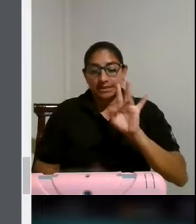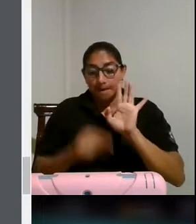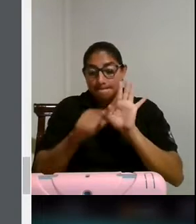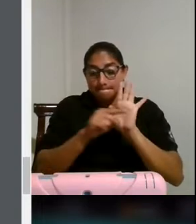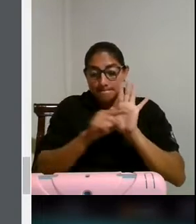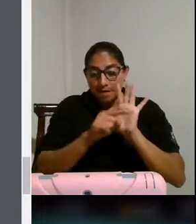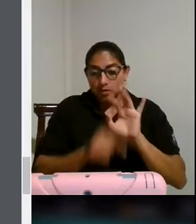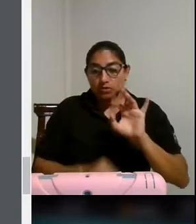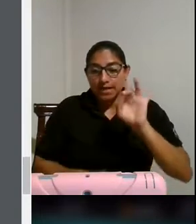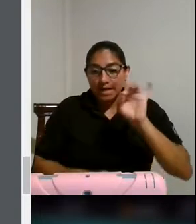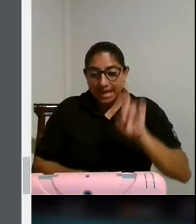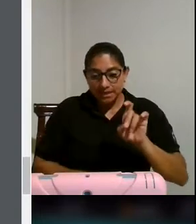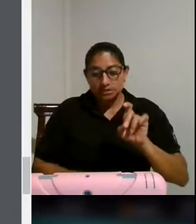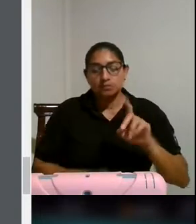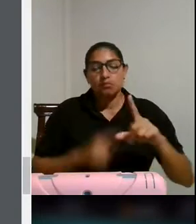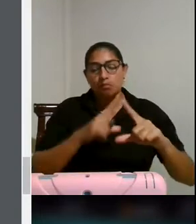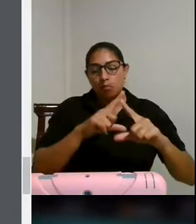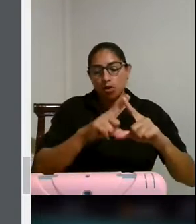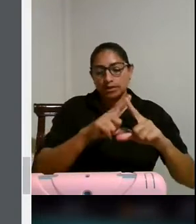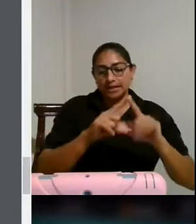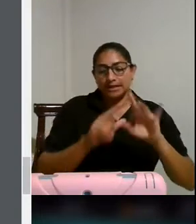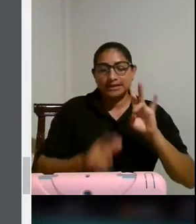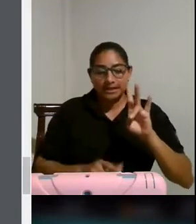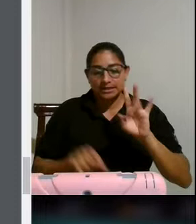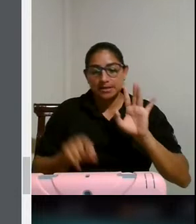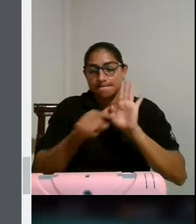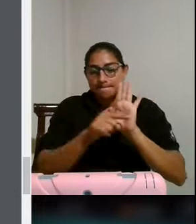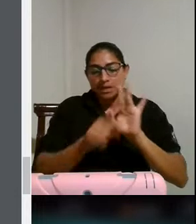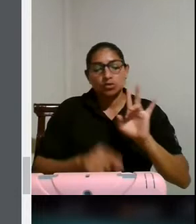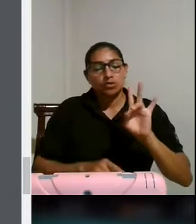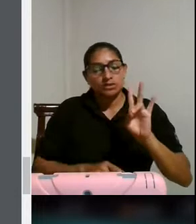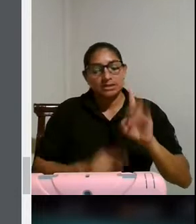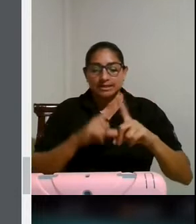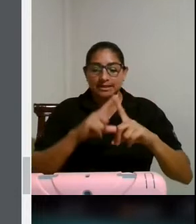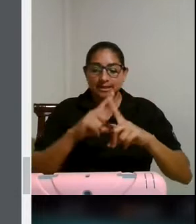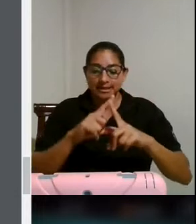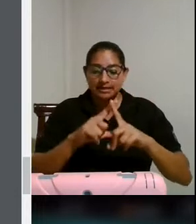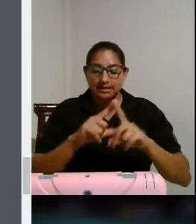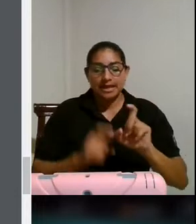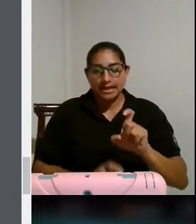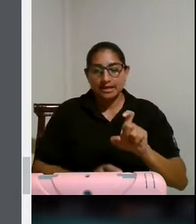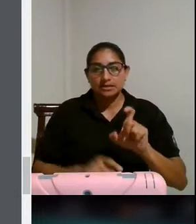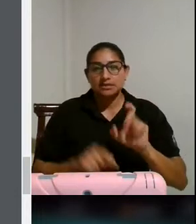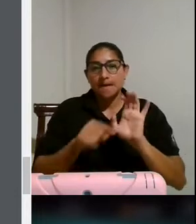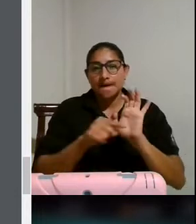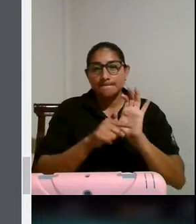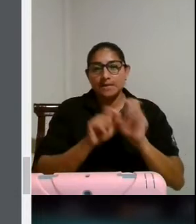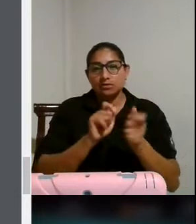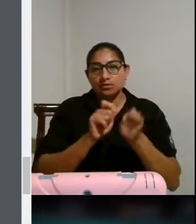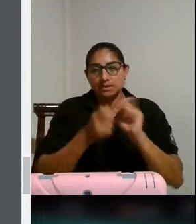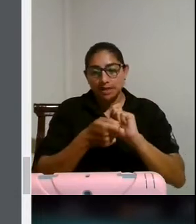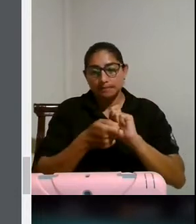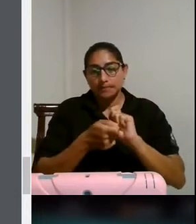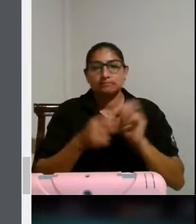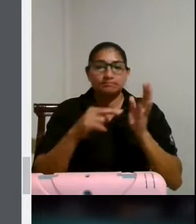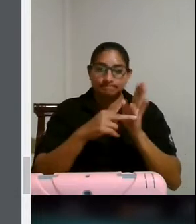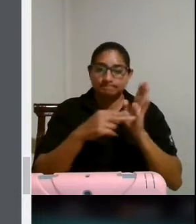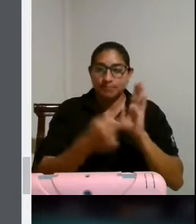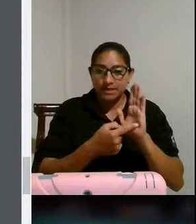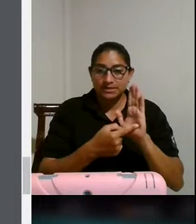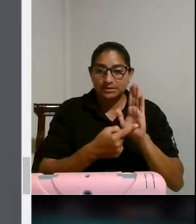7 por delta x sería menos 7 delta x. Y aquí el menos nos va a cambiar signos.